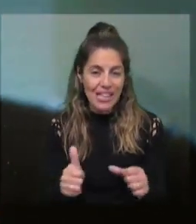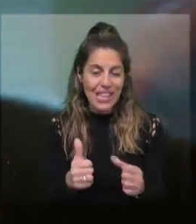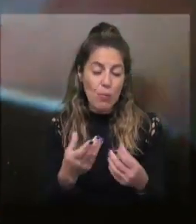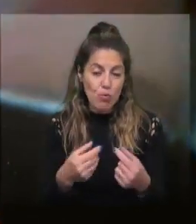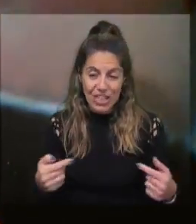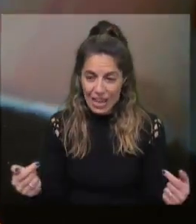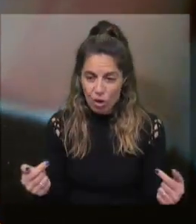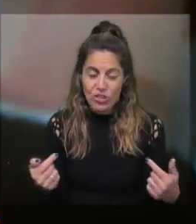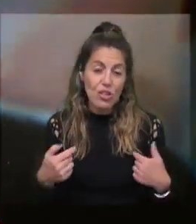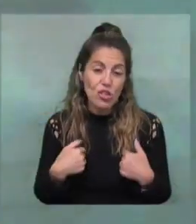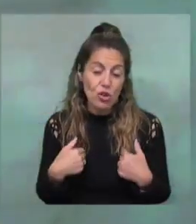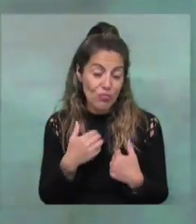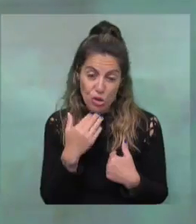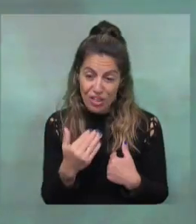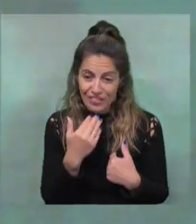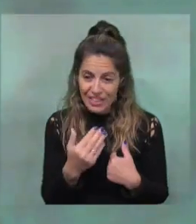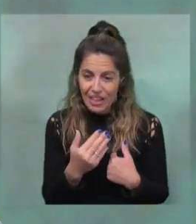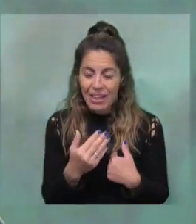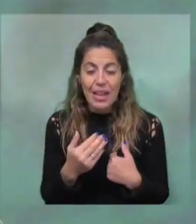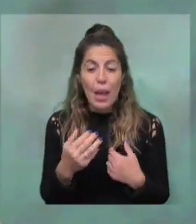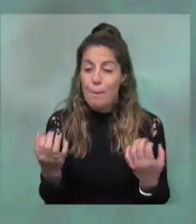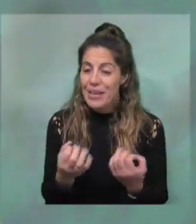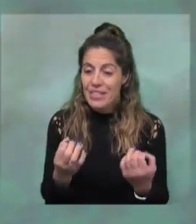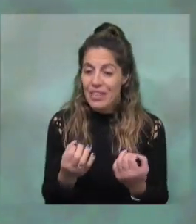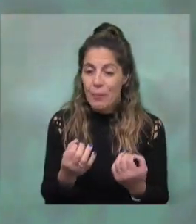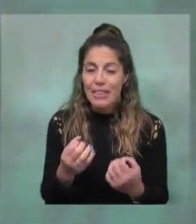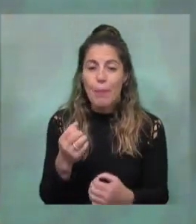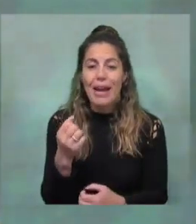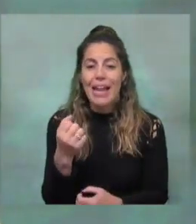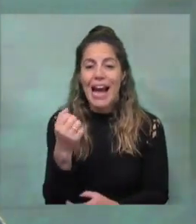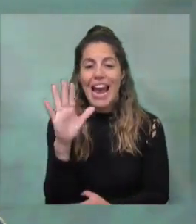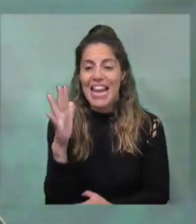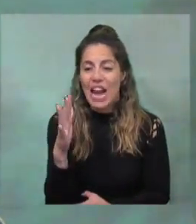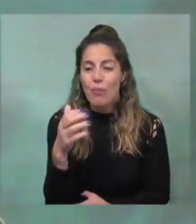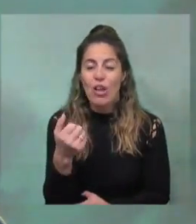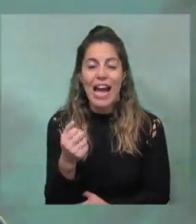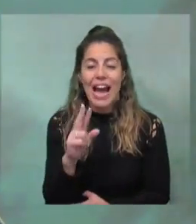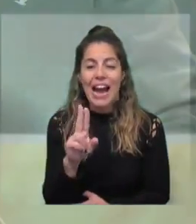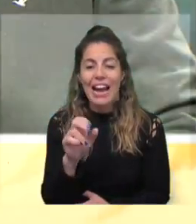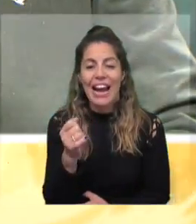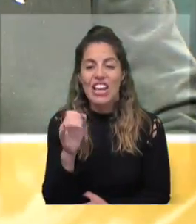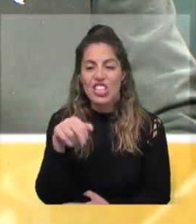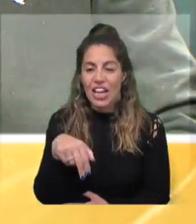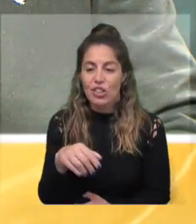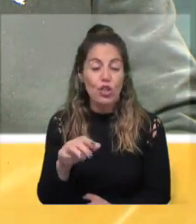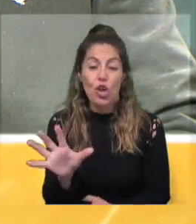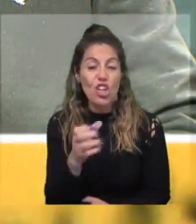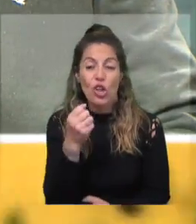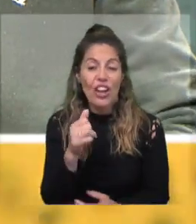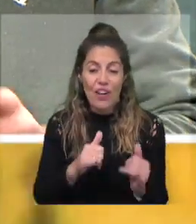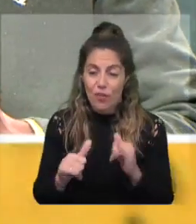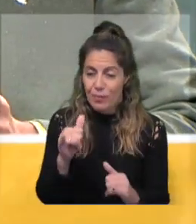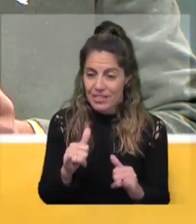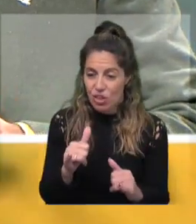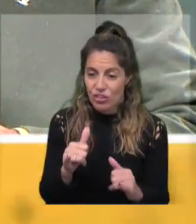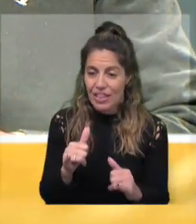cosas, en mi caso yo no las sabía, y específicamente para Ryan capaz que tampoco se encontraba mucha información. Y dentro